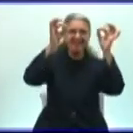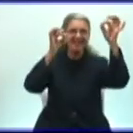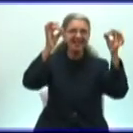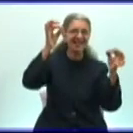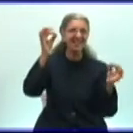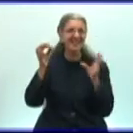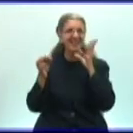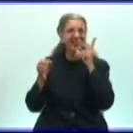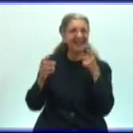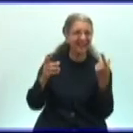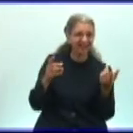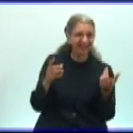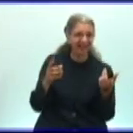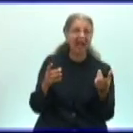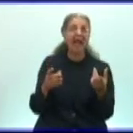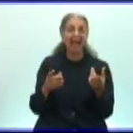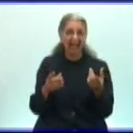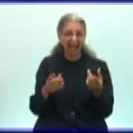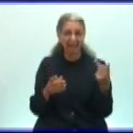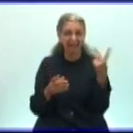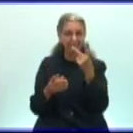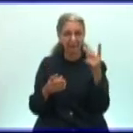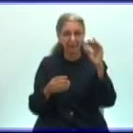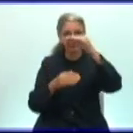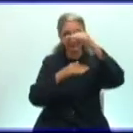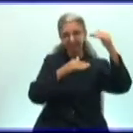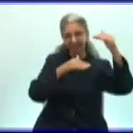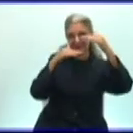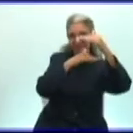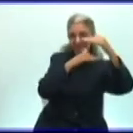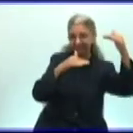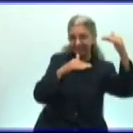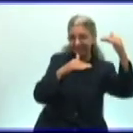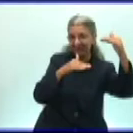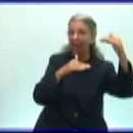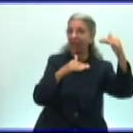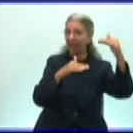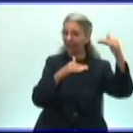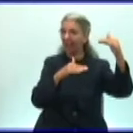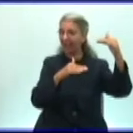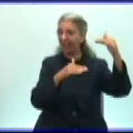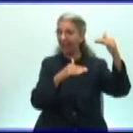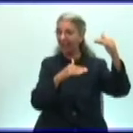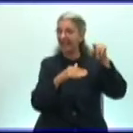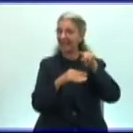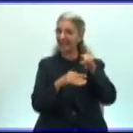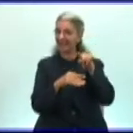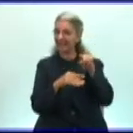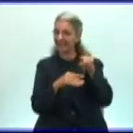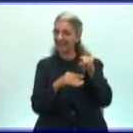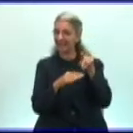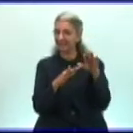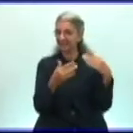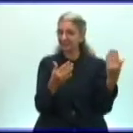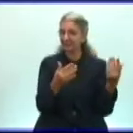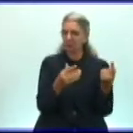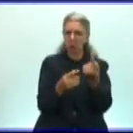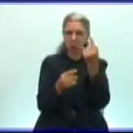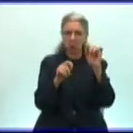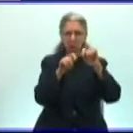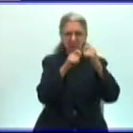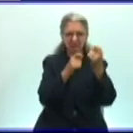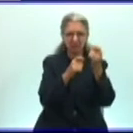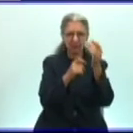Navidad. Acá tenemos dos ramas de ese arbolito de Navidad, ¿verdad? Entonces, ¿qué pasa si uno de